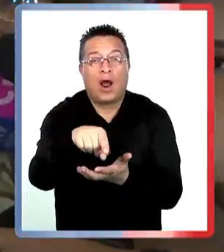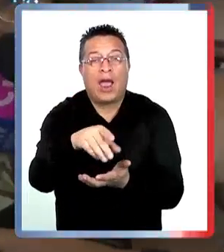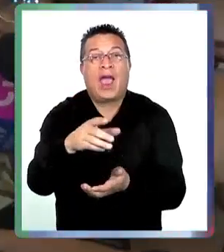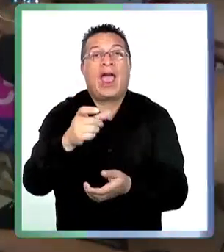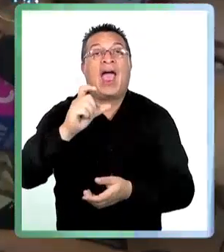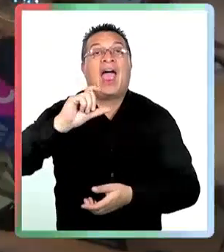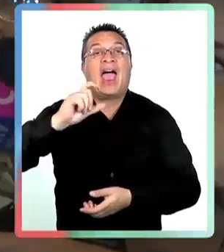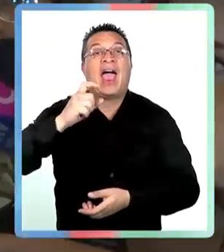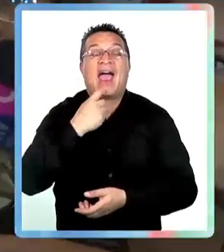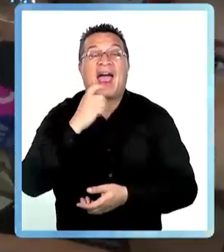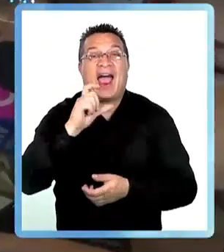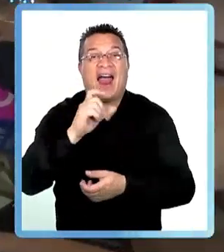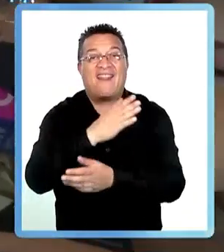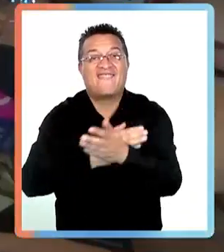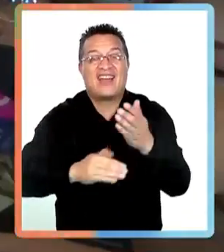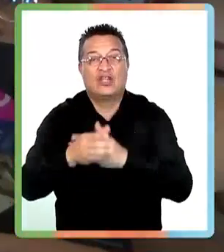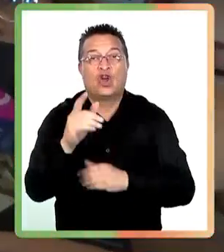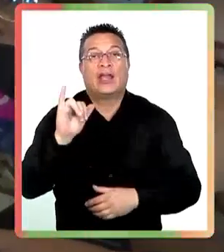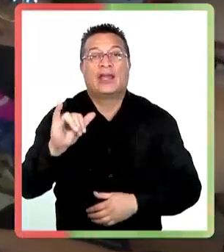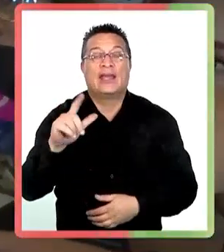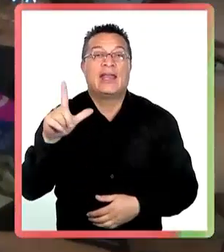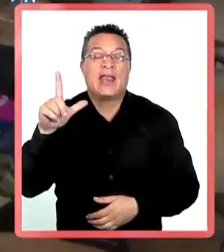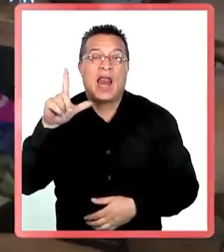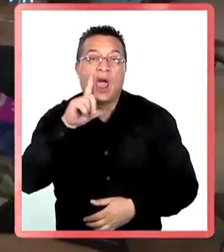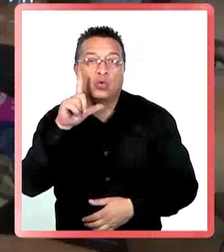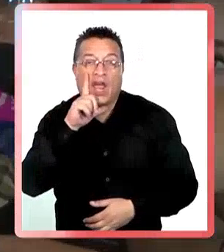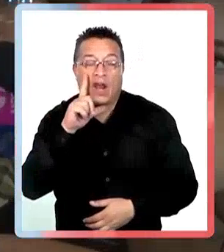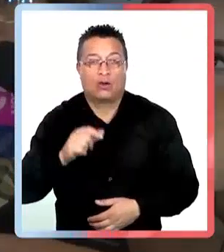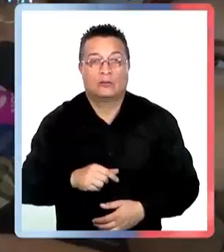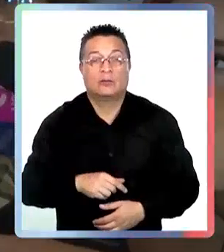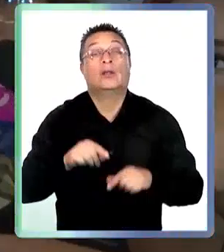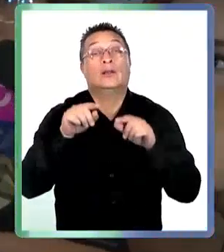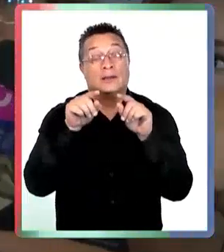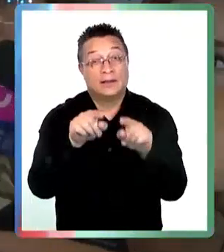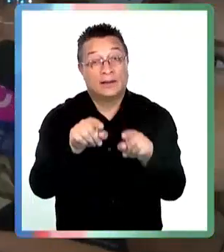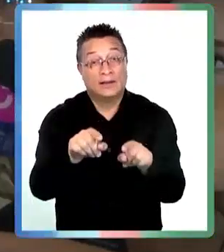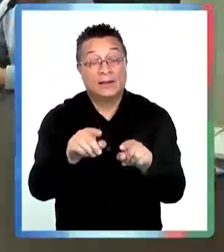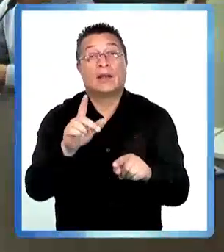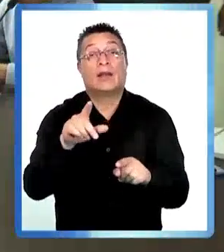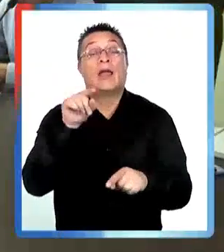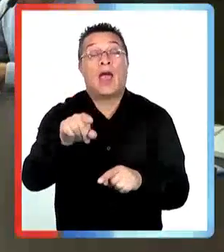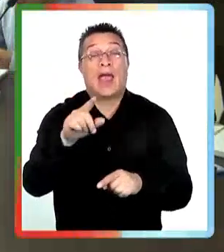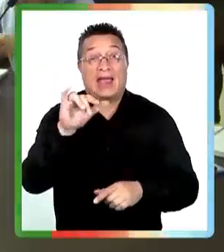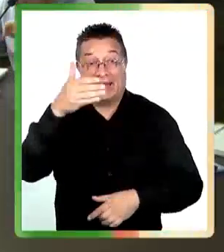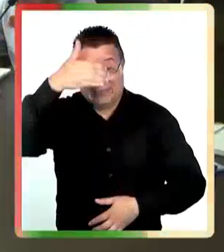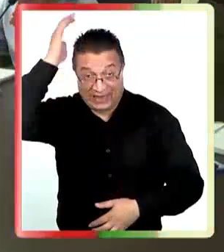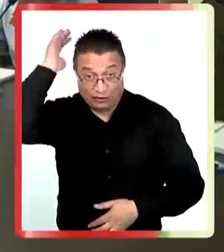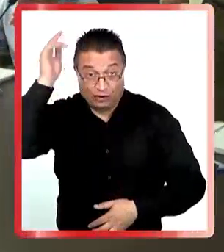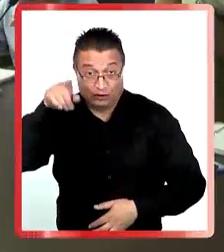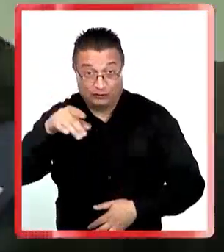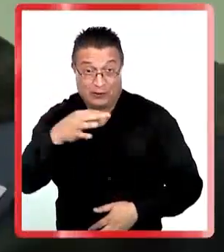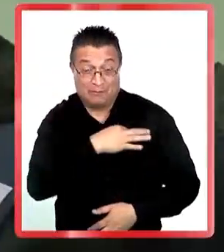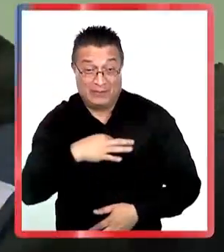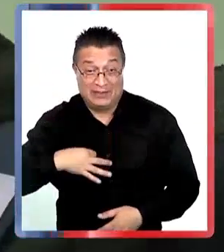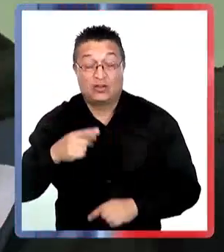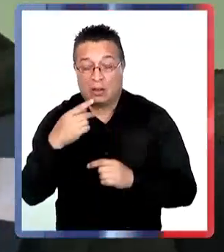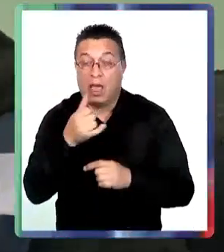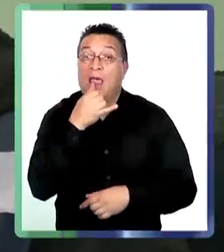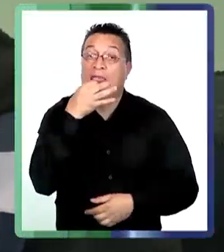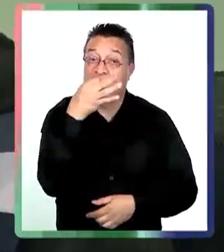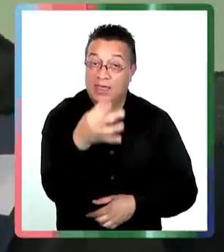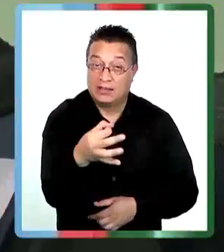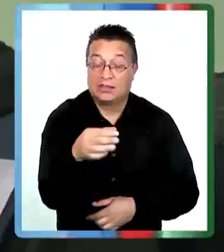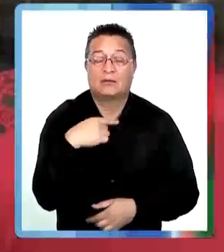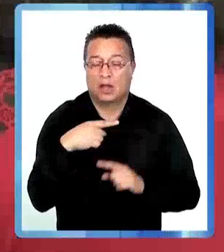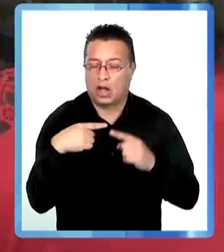solo en las comunas del galmarino y lautaro el ministro delegado para la araucanía